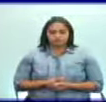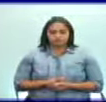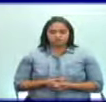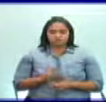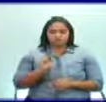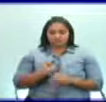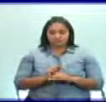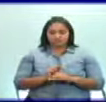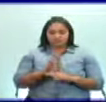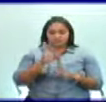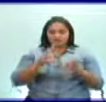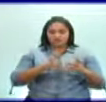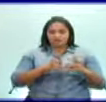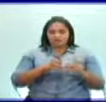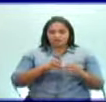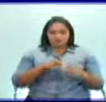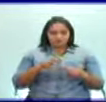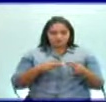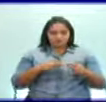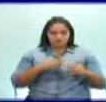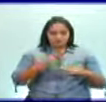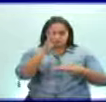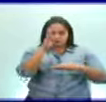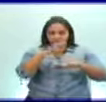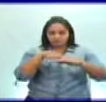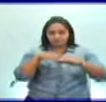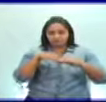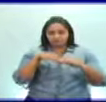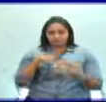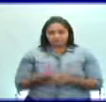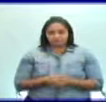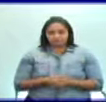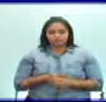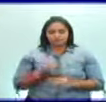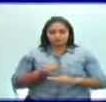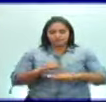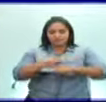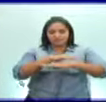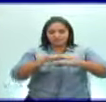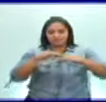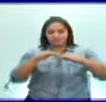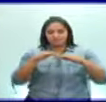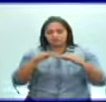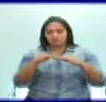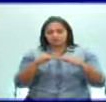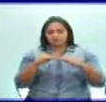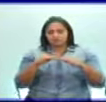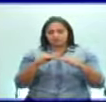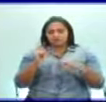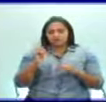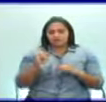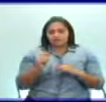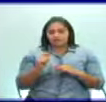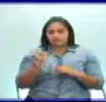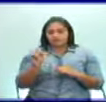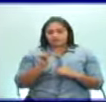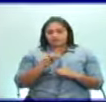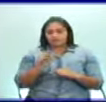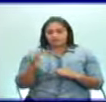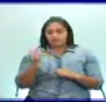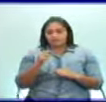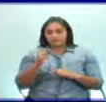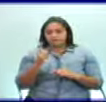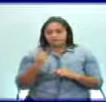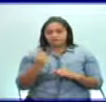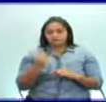esbozo rápido, gráfico. En este caso, si se desplaza x menos 1, ¿verdad? Sería un lugar a la derecha. Mírenlo